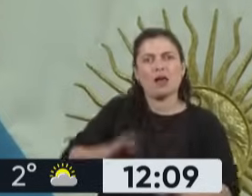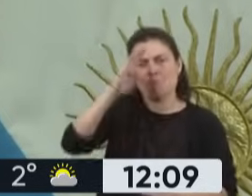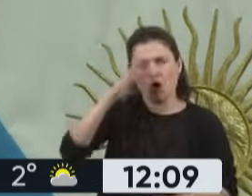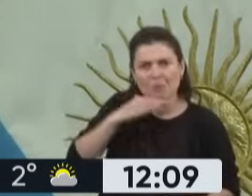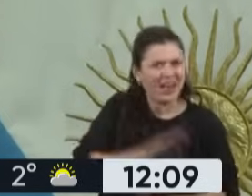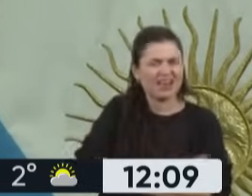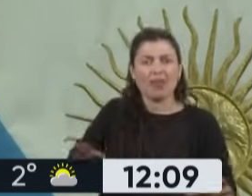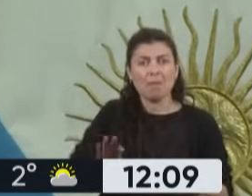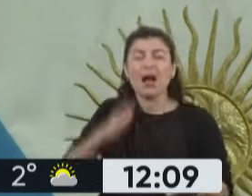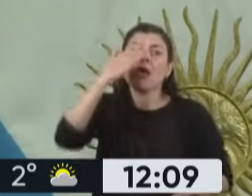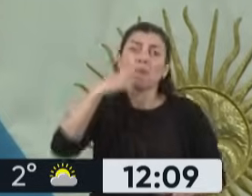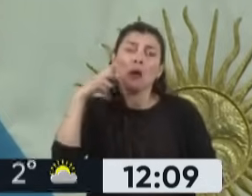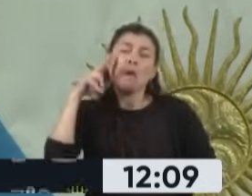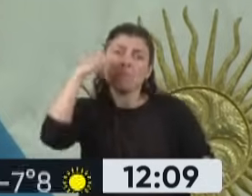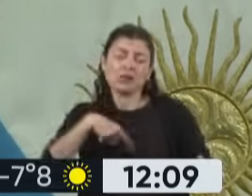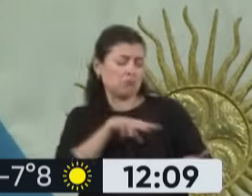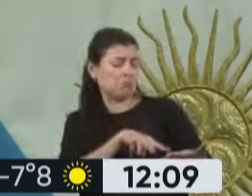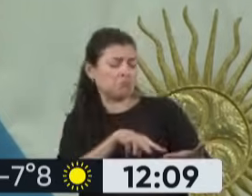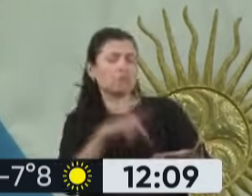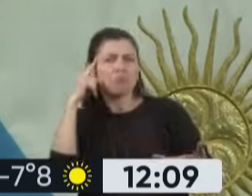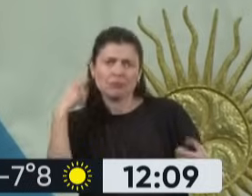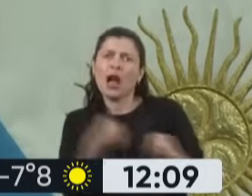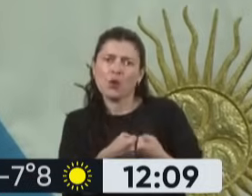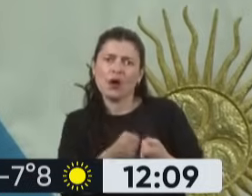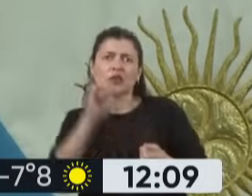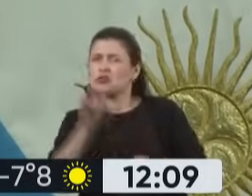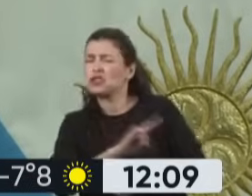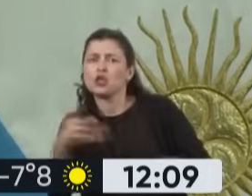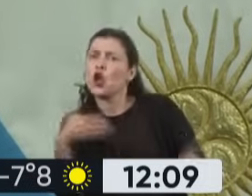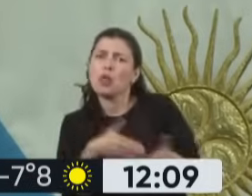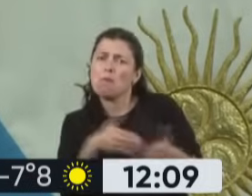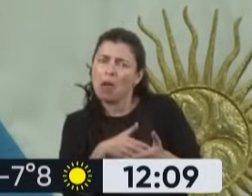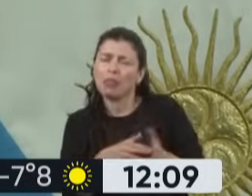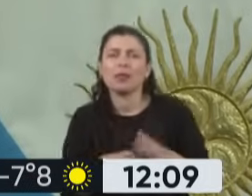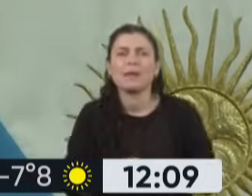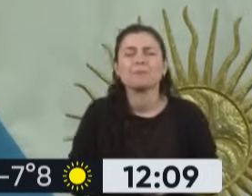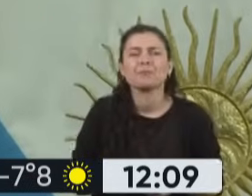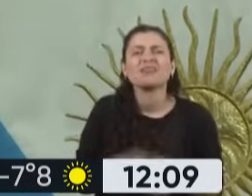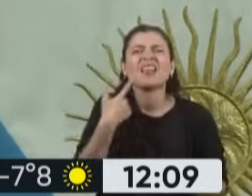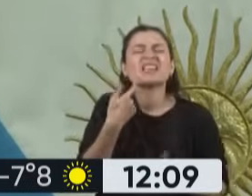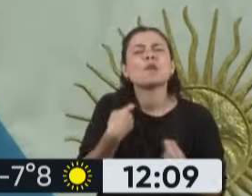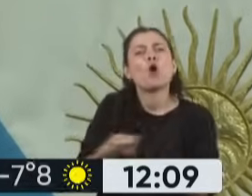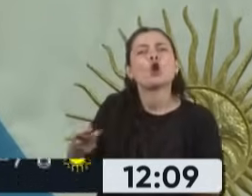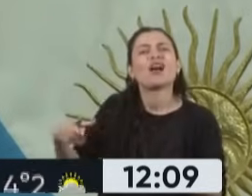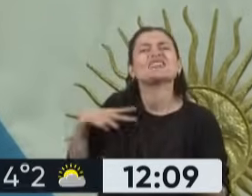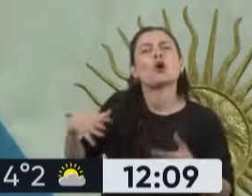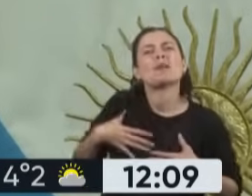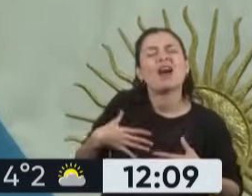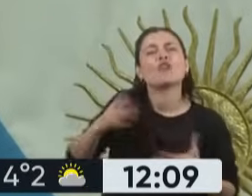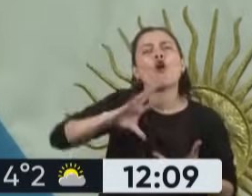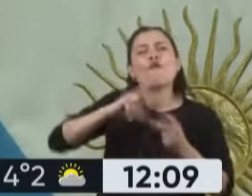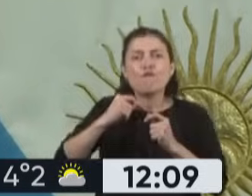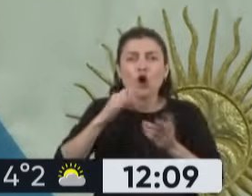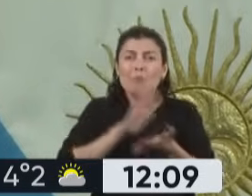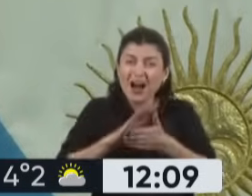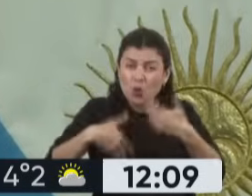y editar esa información. Además de hacer anónimos los gastos personales, este nuevo régimen es mucho más simple y mucho más